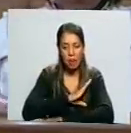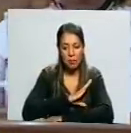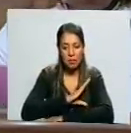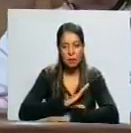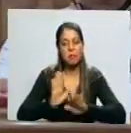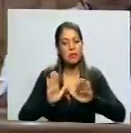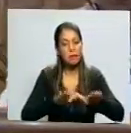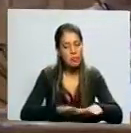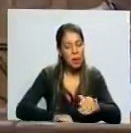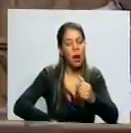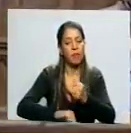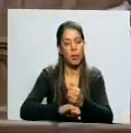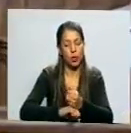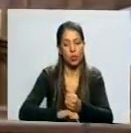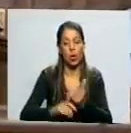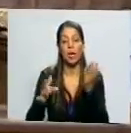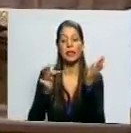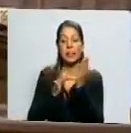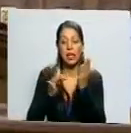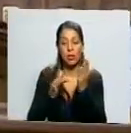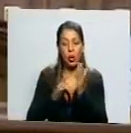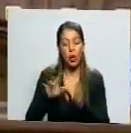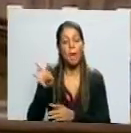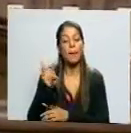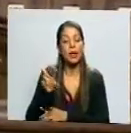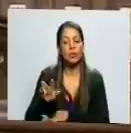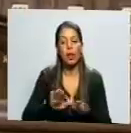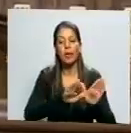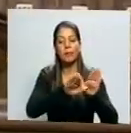empleo de tecnología nacional,